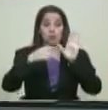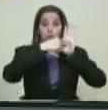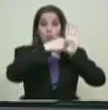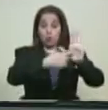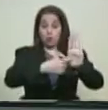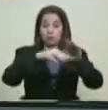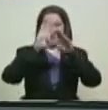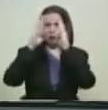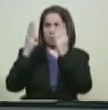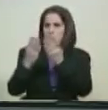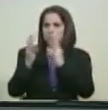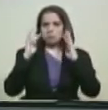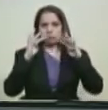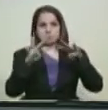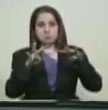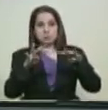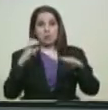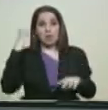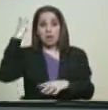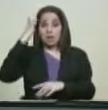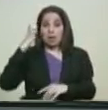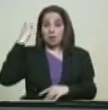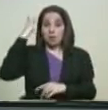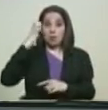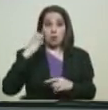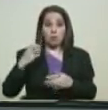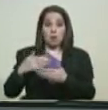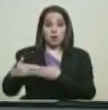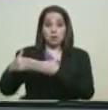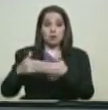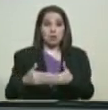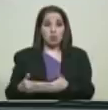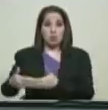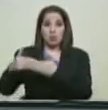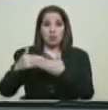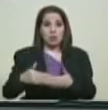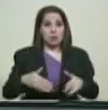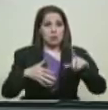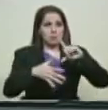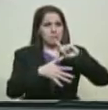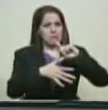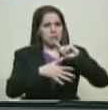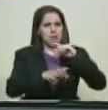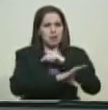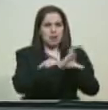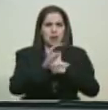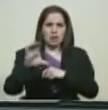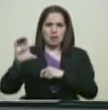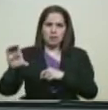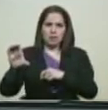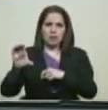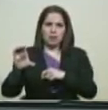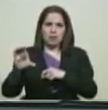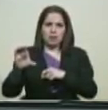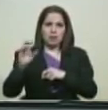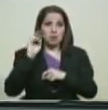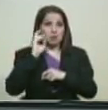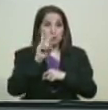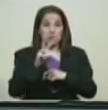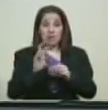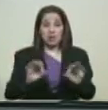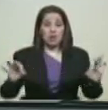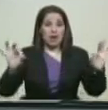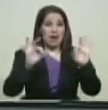el mundo, en Europa, en Estados Unidos y más allá, en América Latina, en el Caribe, no se ha mostrado